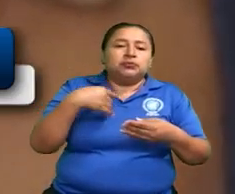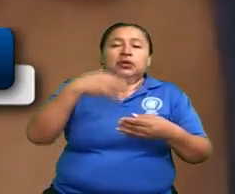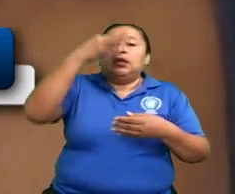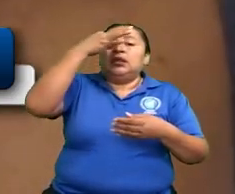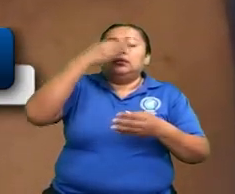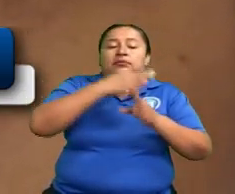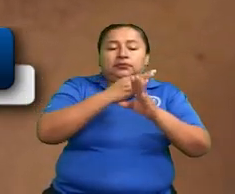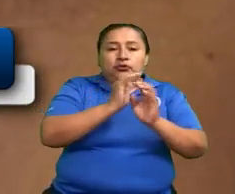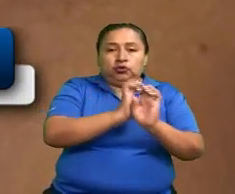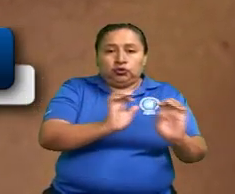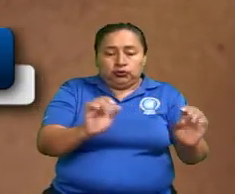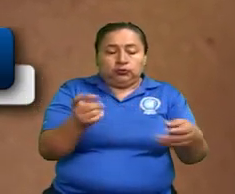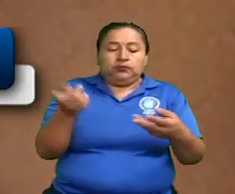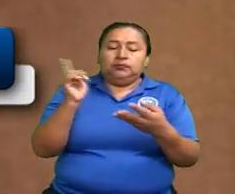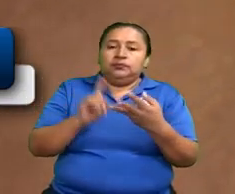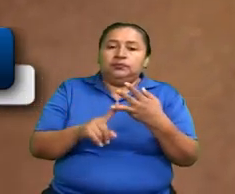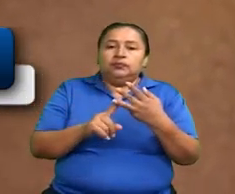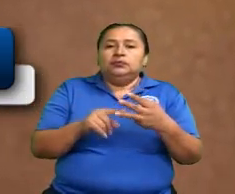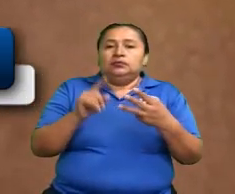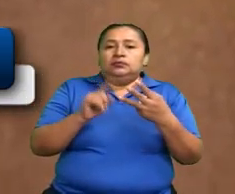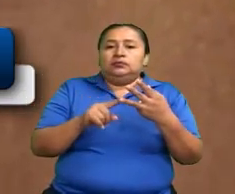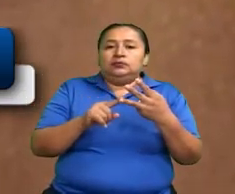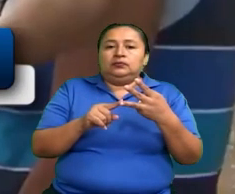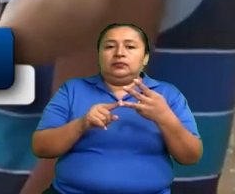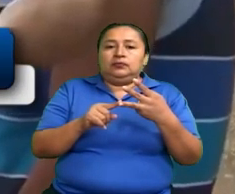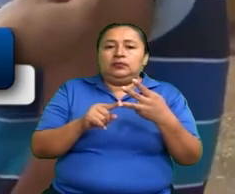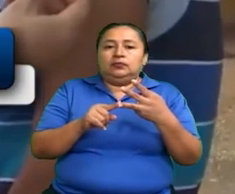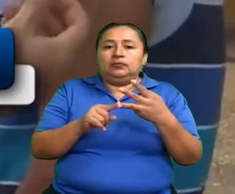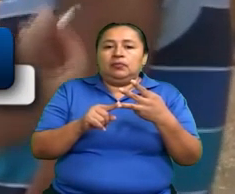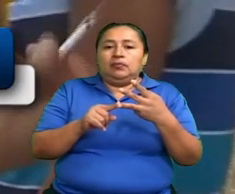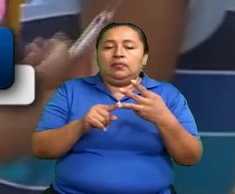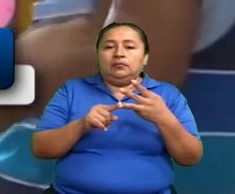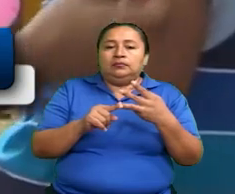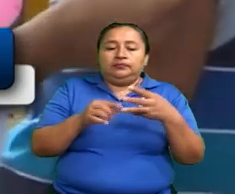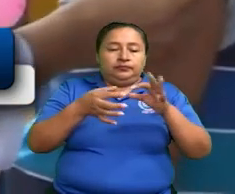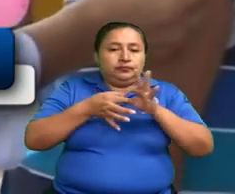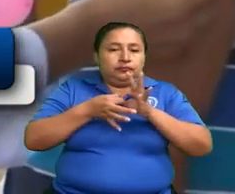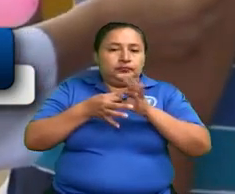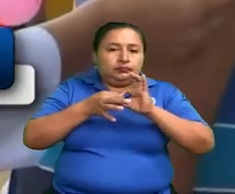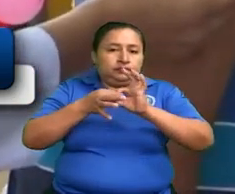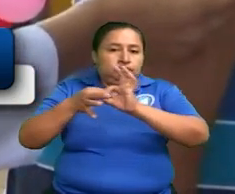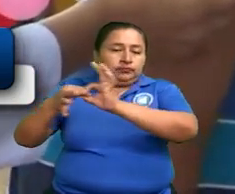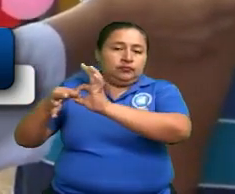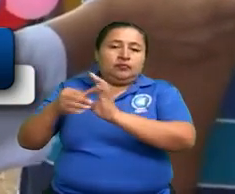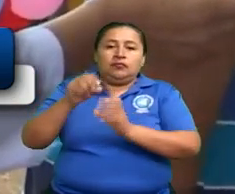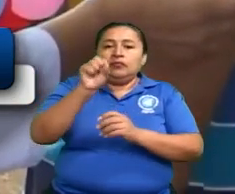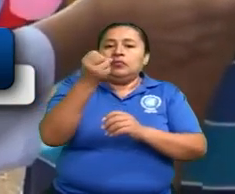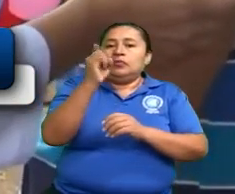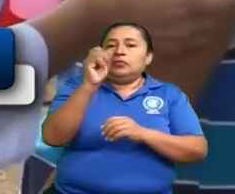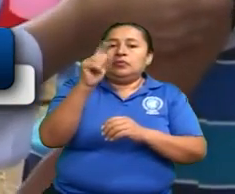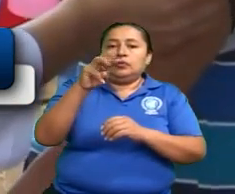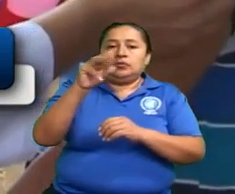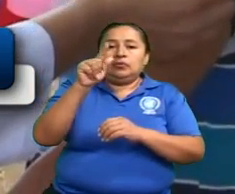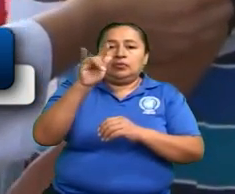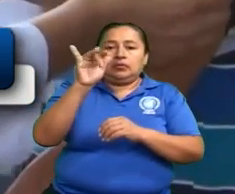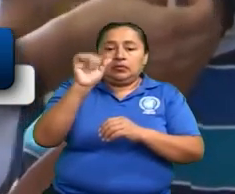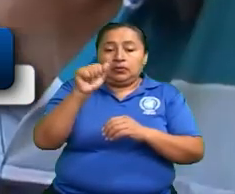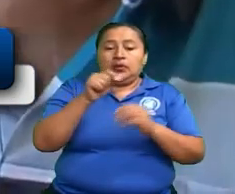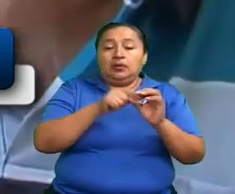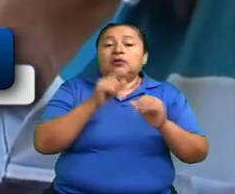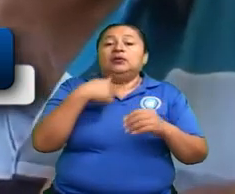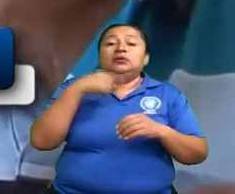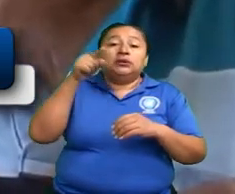niños. También tenemos la otra estrategia, la sistemática. ¿Cuál es la sistemática? Es la que usted